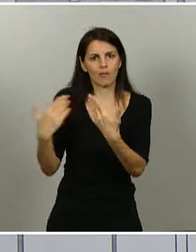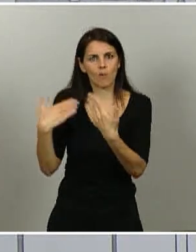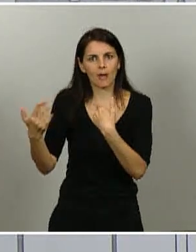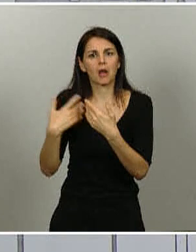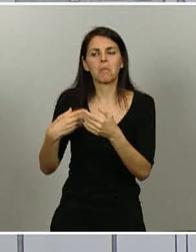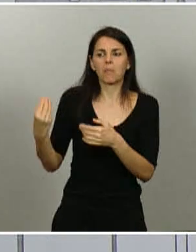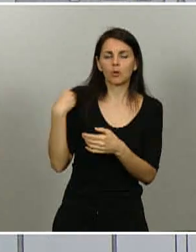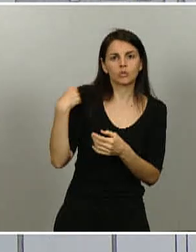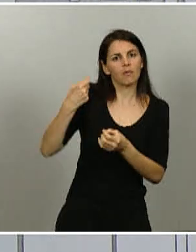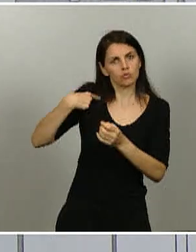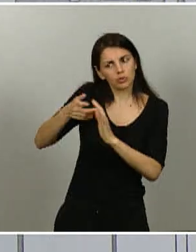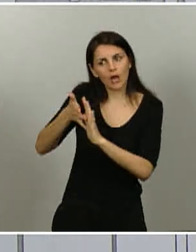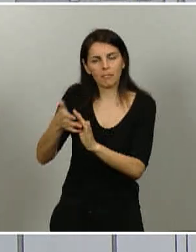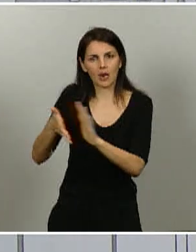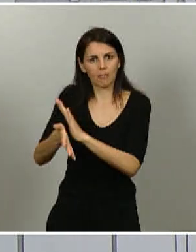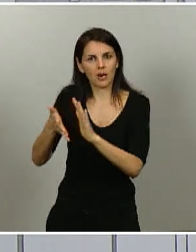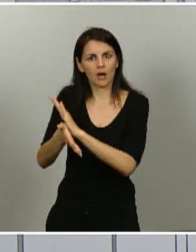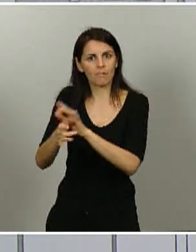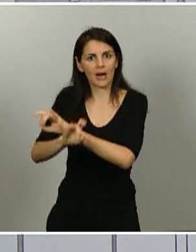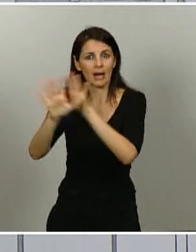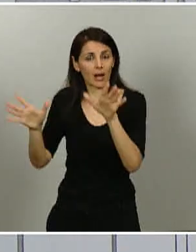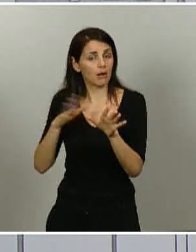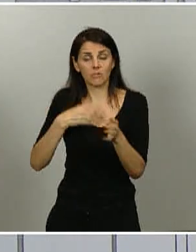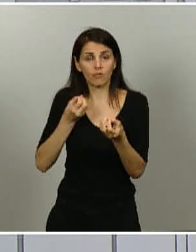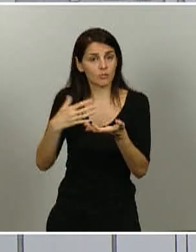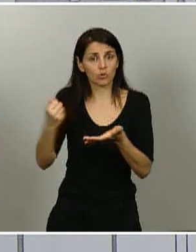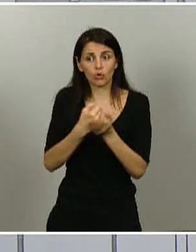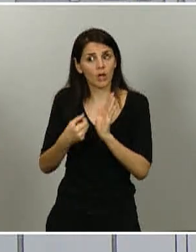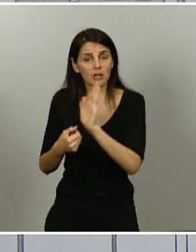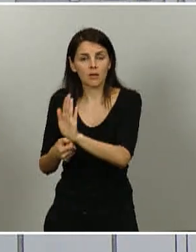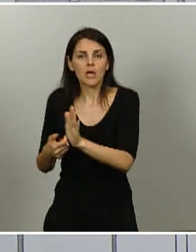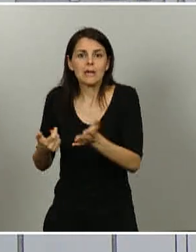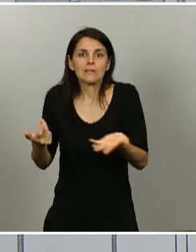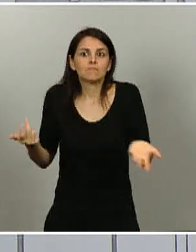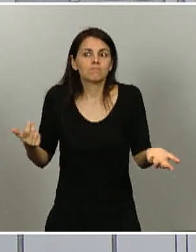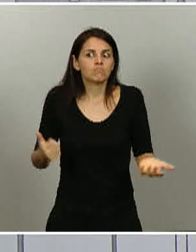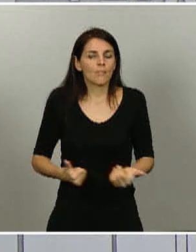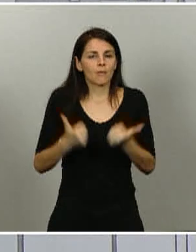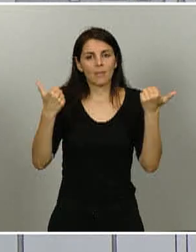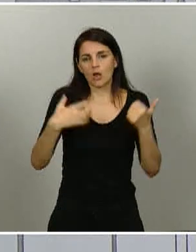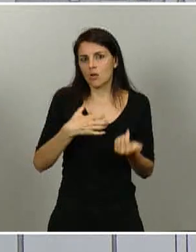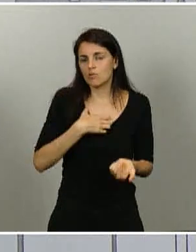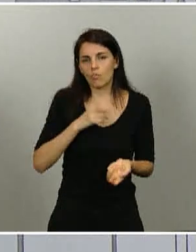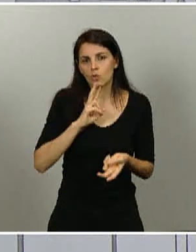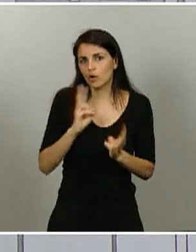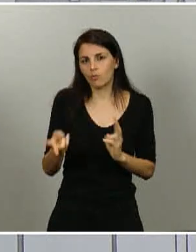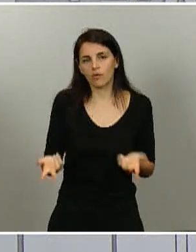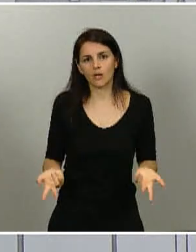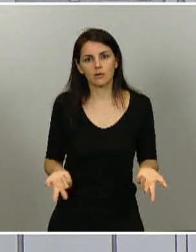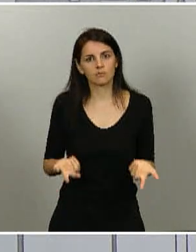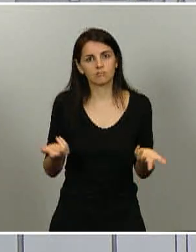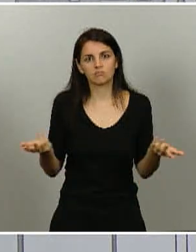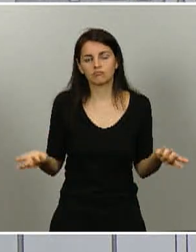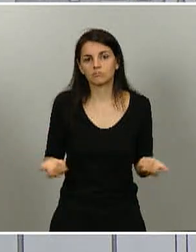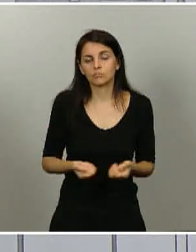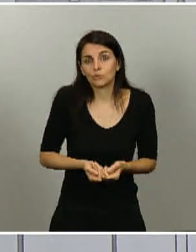y yo no puedo decir mucho más al respecto. Ahí ya me refiero a lo que puedan decir otros grupos,